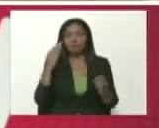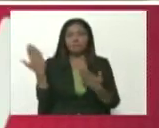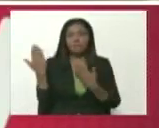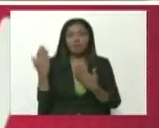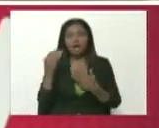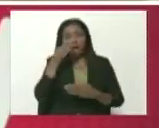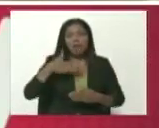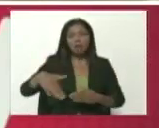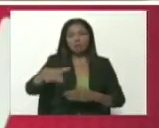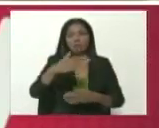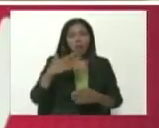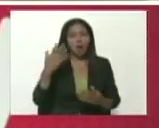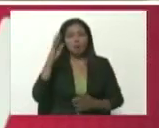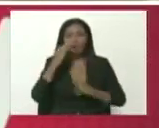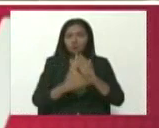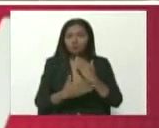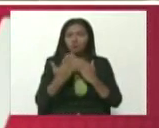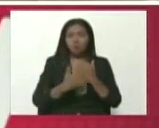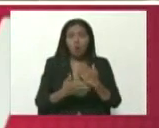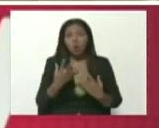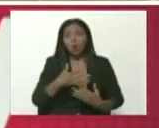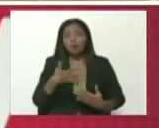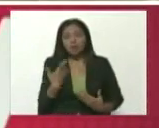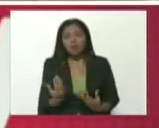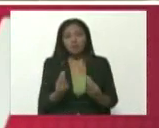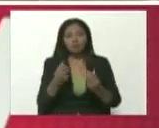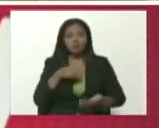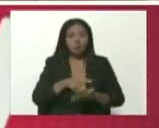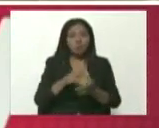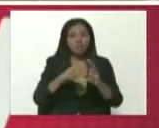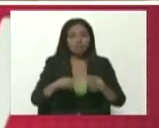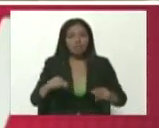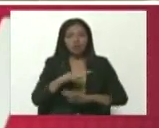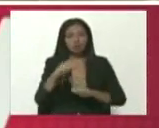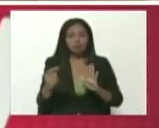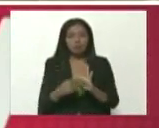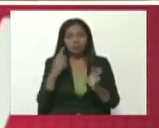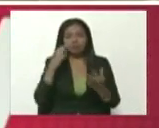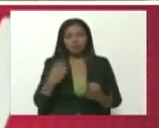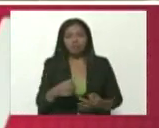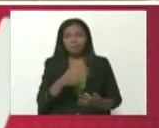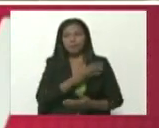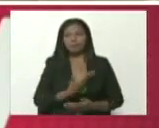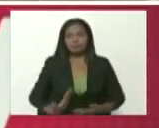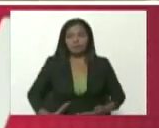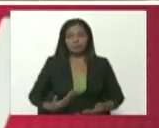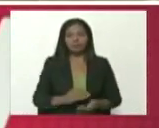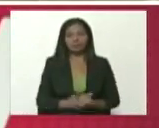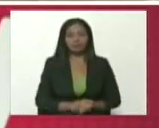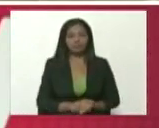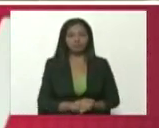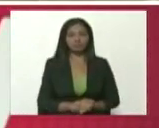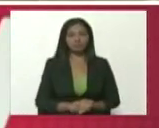su pueblo lo adora. Estamos con usted rodilla en tierra, camarada presidente.